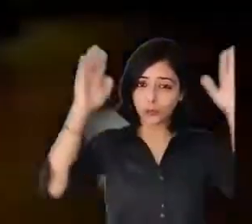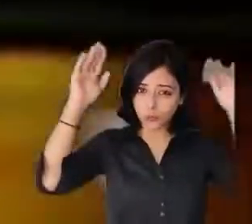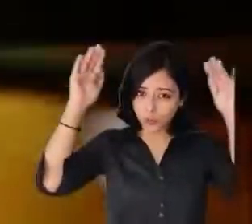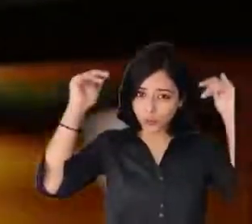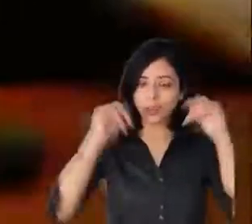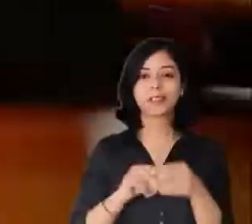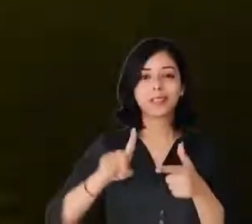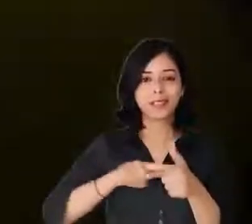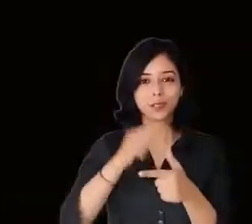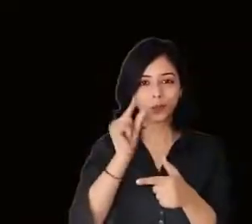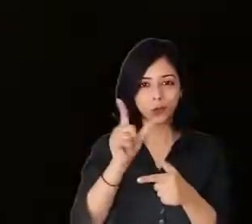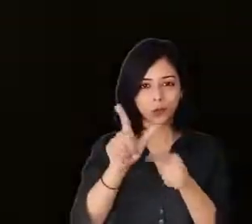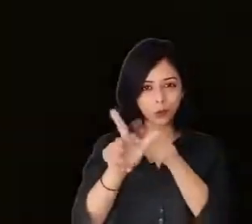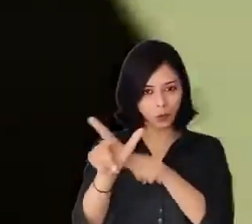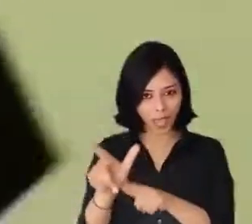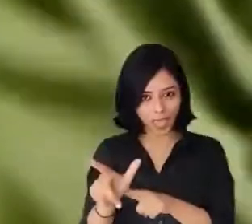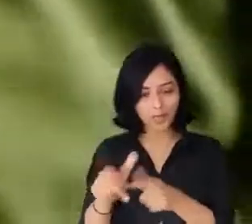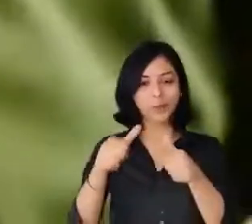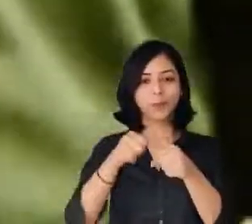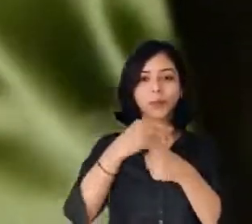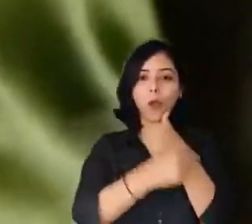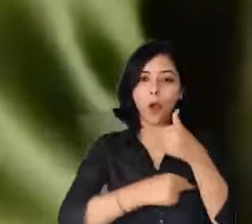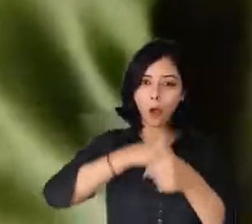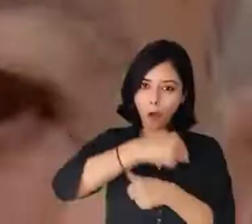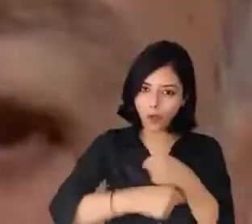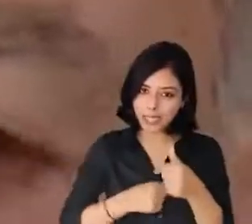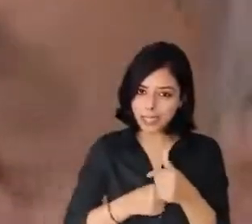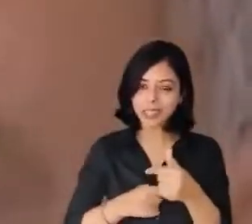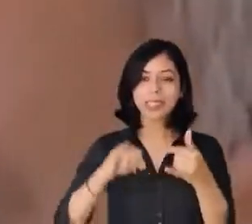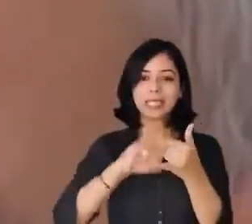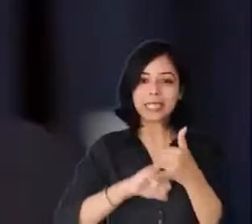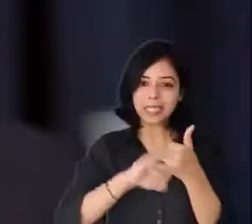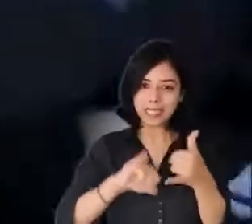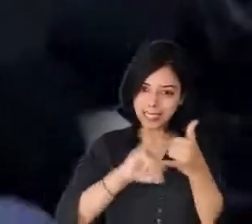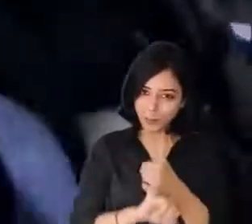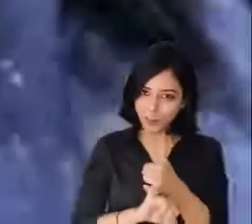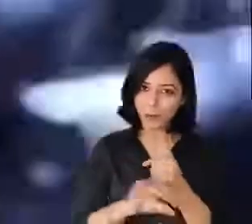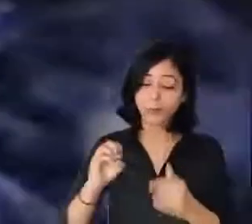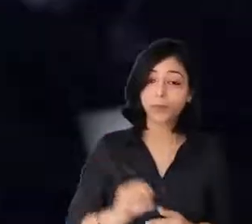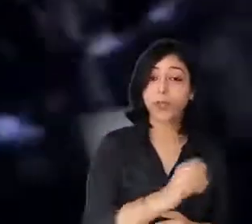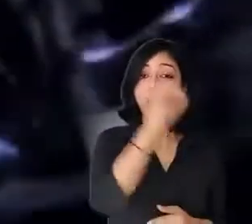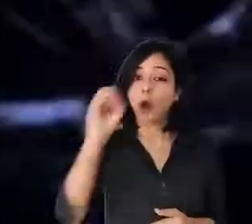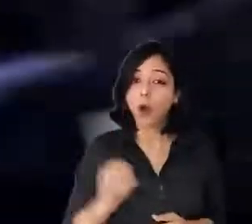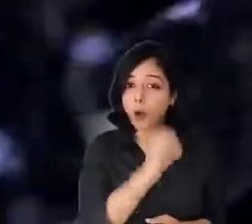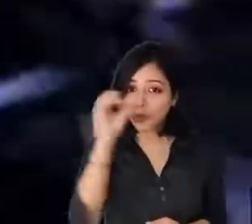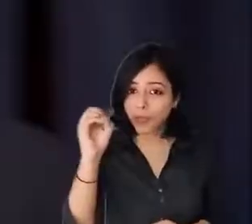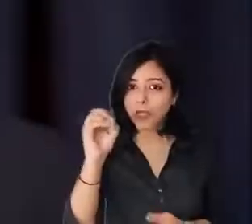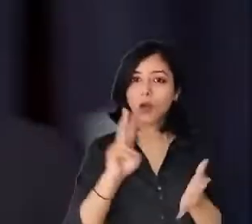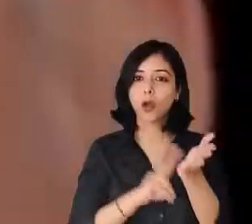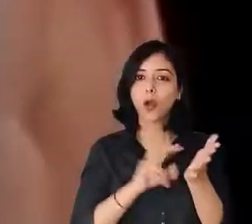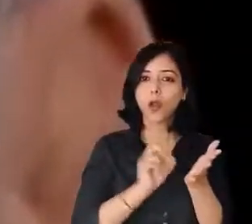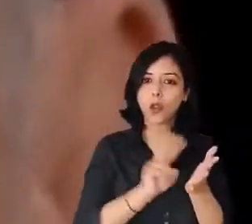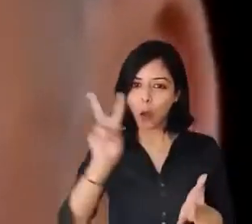presionándolo, analizando sus gestos, analizando su lenguaje corporal. Quería saber dónde podía estado justo a la hora